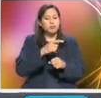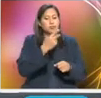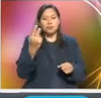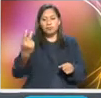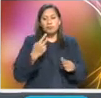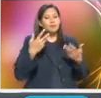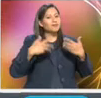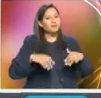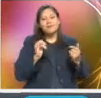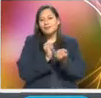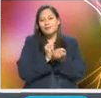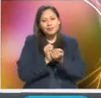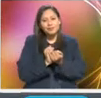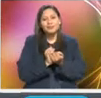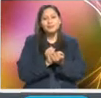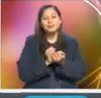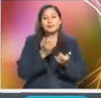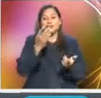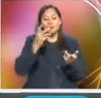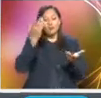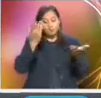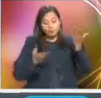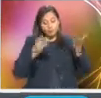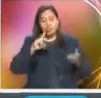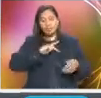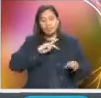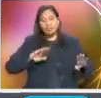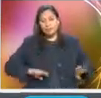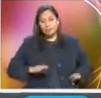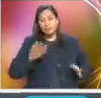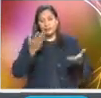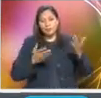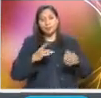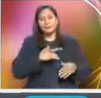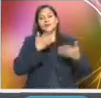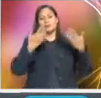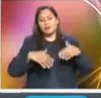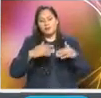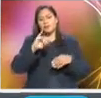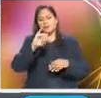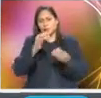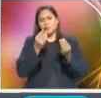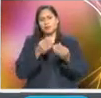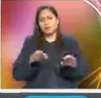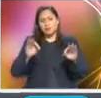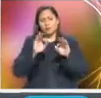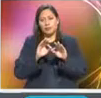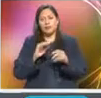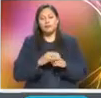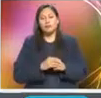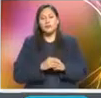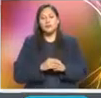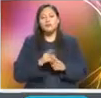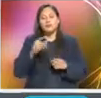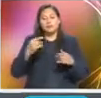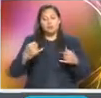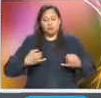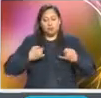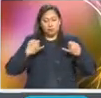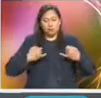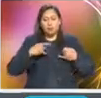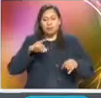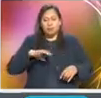intenso y cada quien lo manifiesta de diferente manera, ¿no? Sí es importante que los chavos